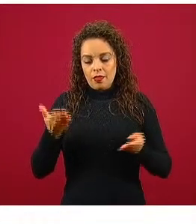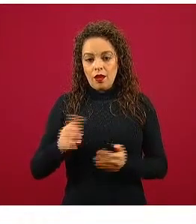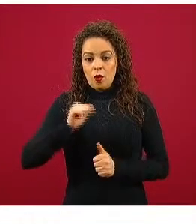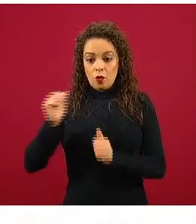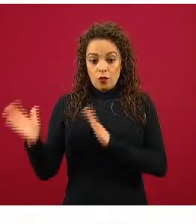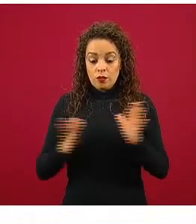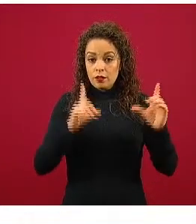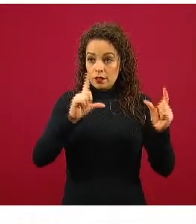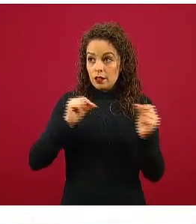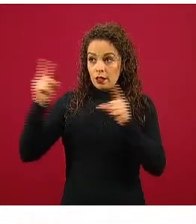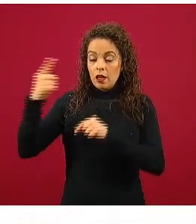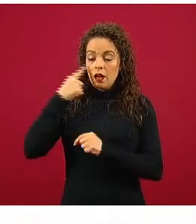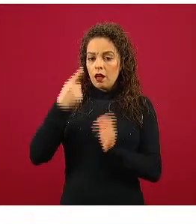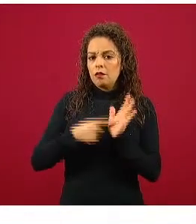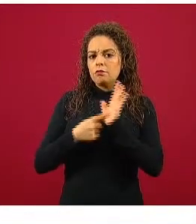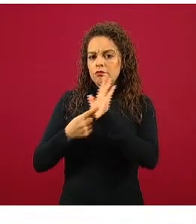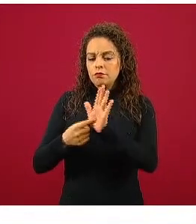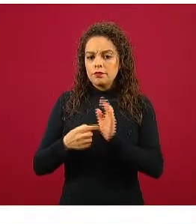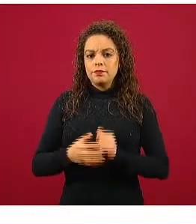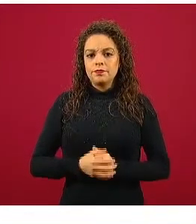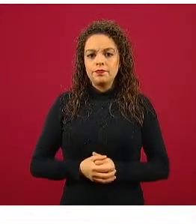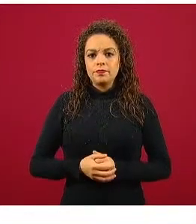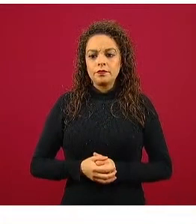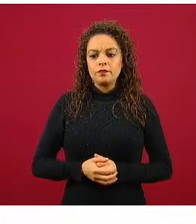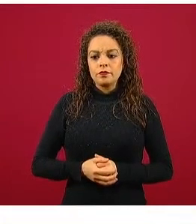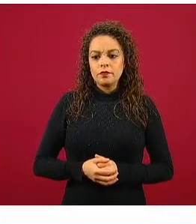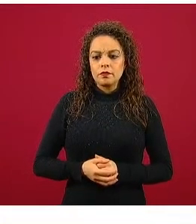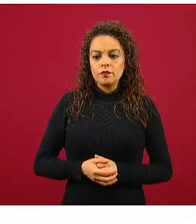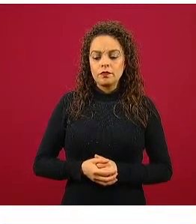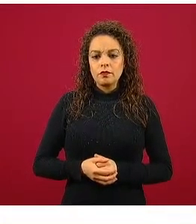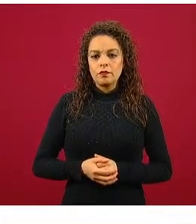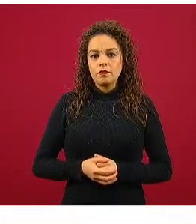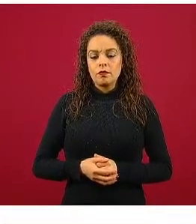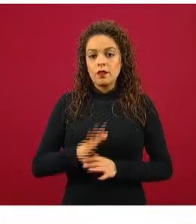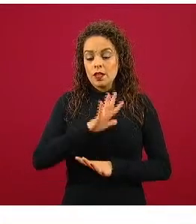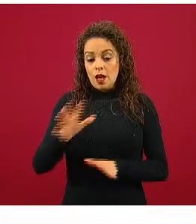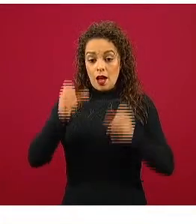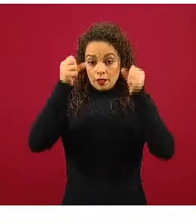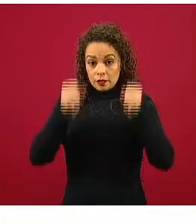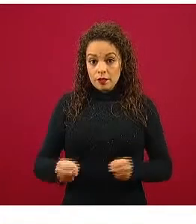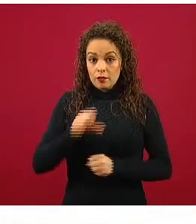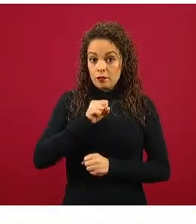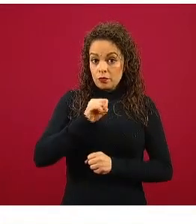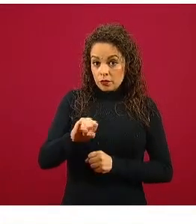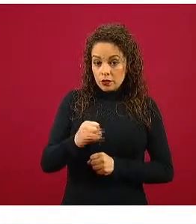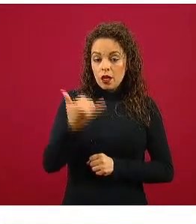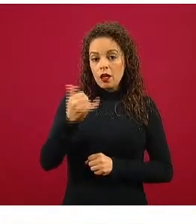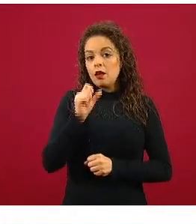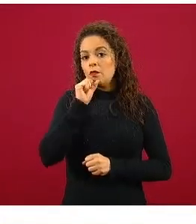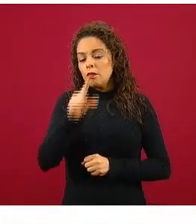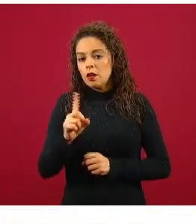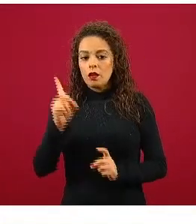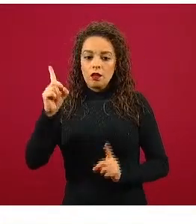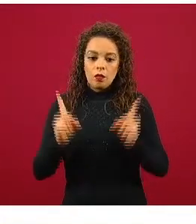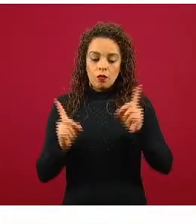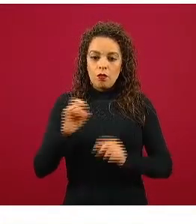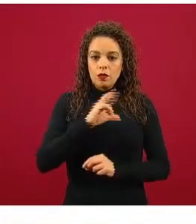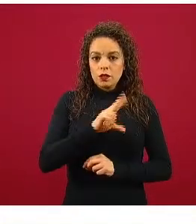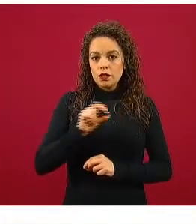carga de casos confirmados, así también como la de casos sospechosos, que